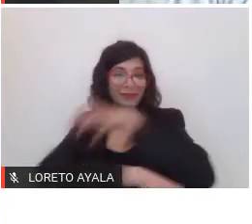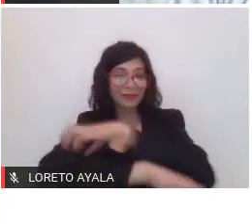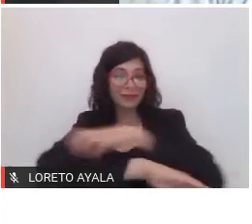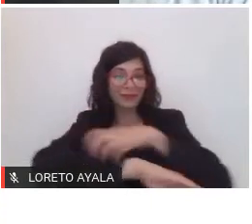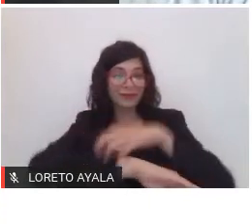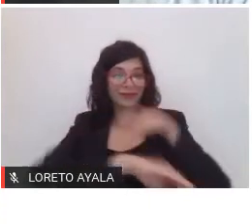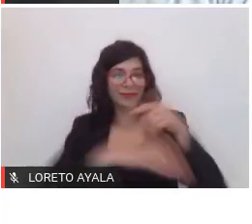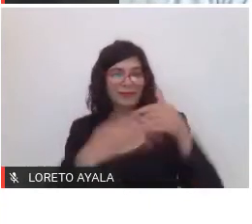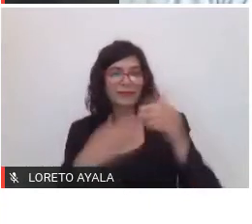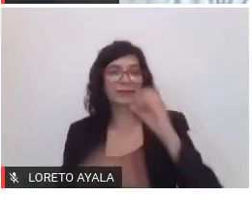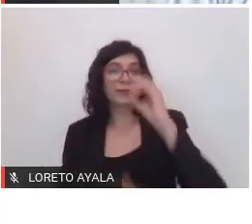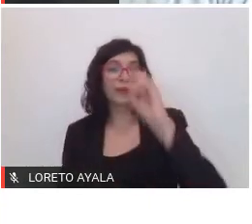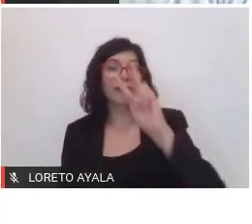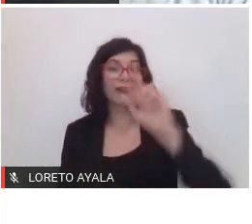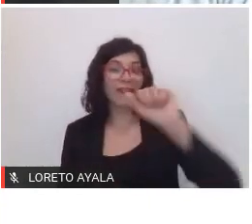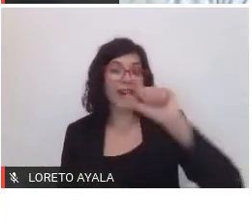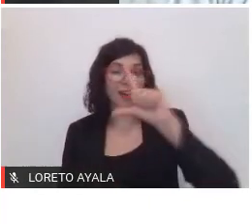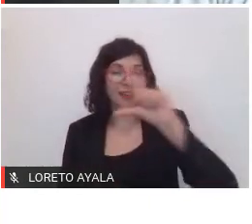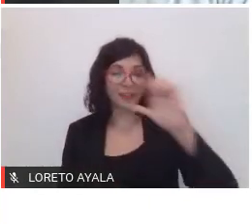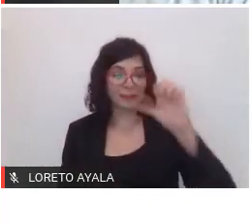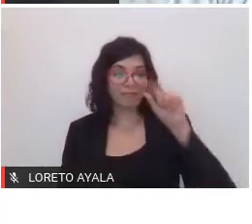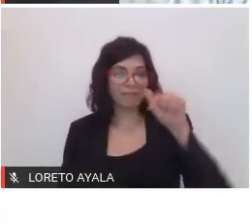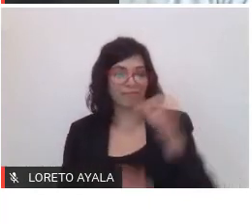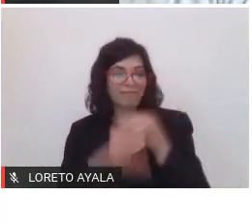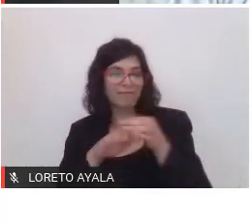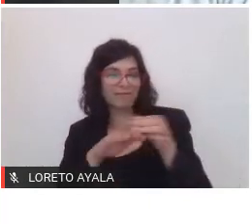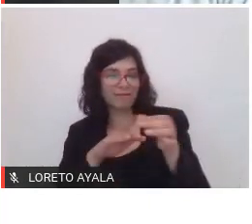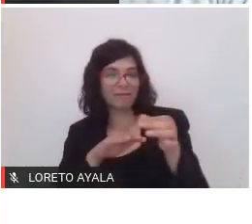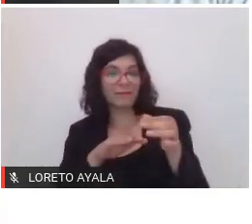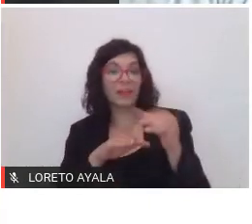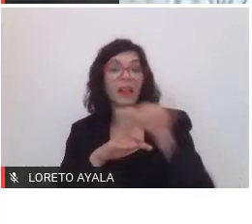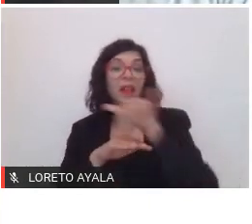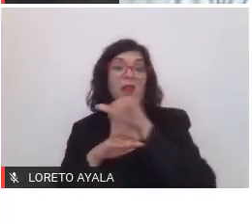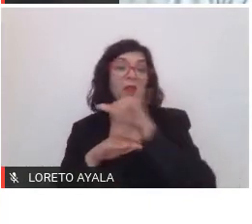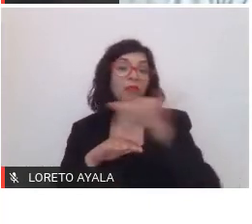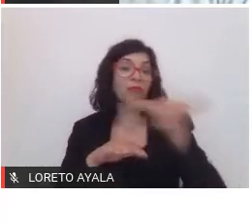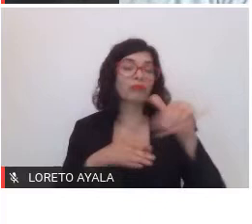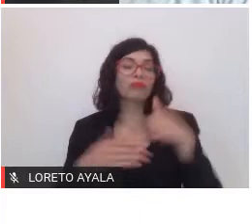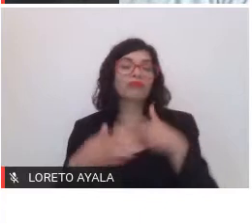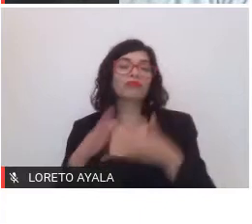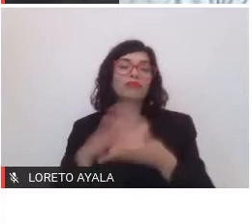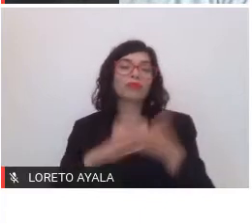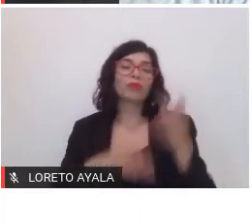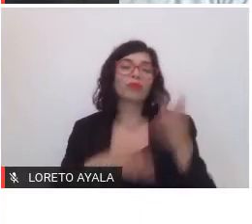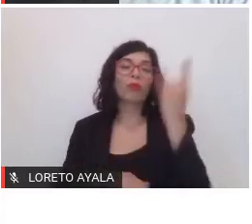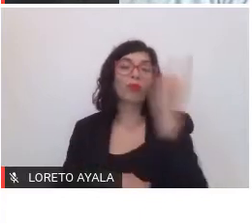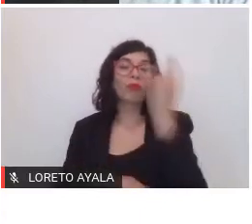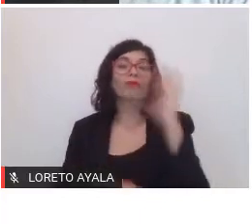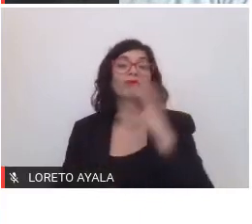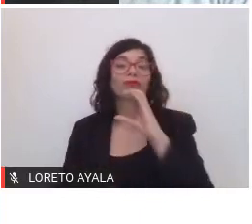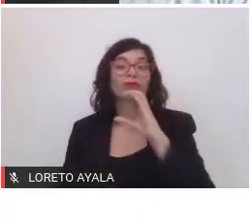nacido y criado en Ovalle y me fui a estudiar educación física a la Universidad de Concepción,